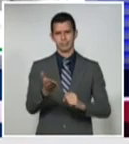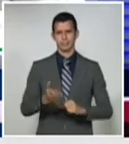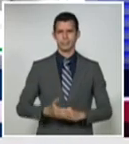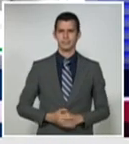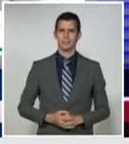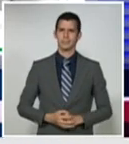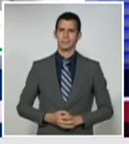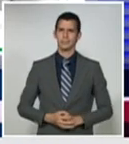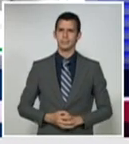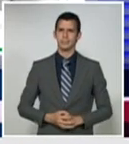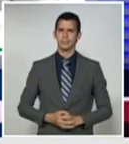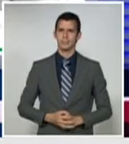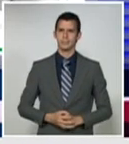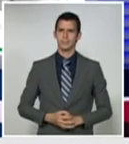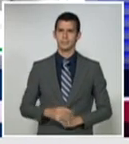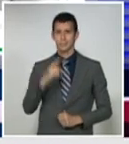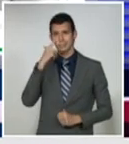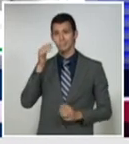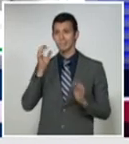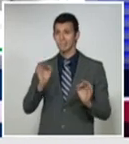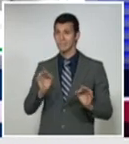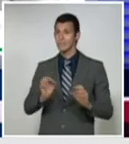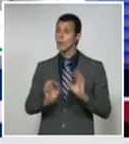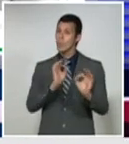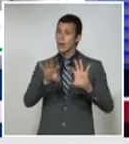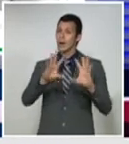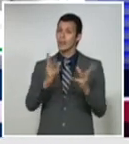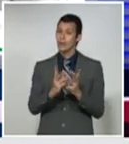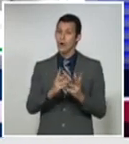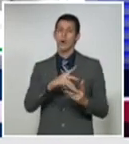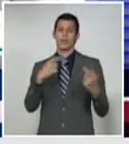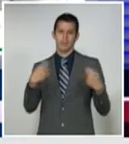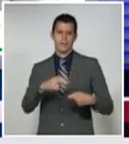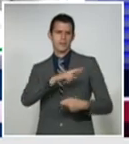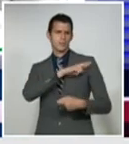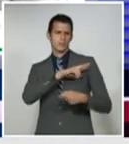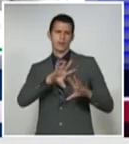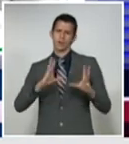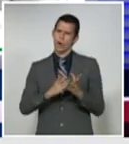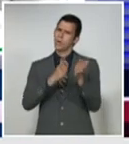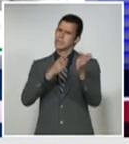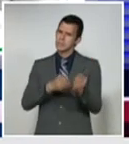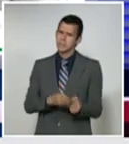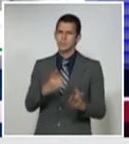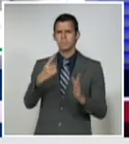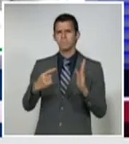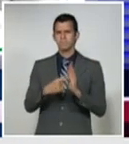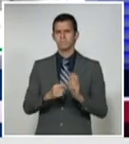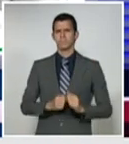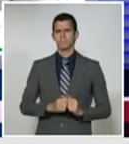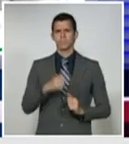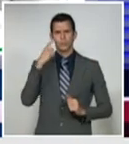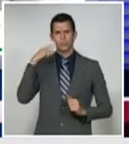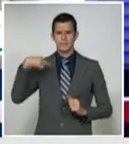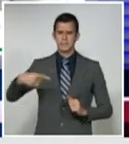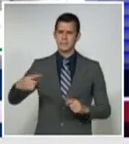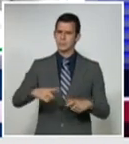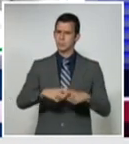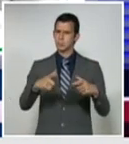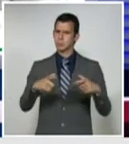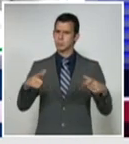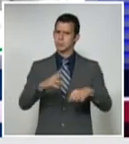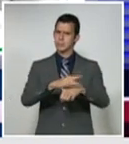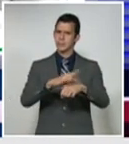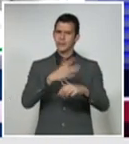Actitud de permanente cuidado, de responsabilidad en tiempos donde también las cifras se disparan con COVID-19, hoy